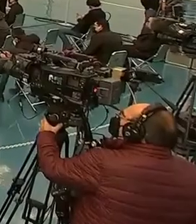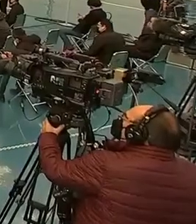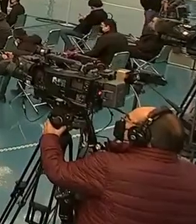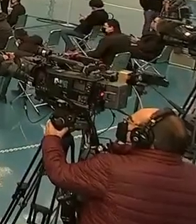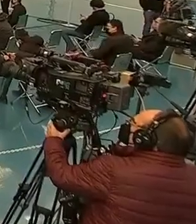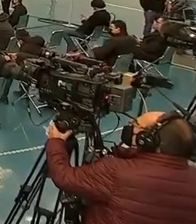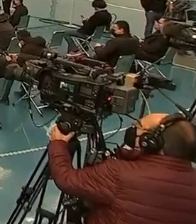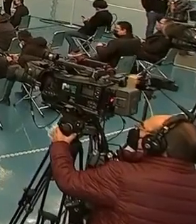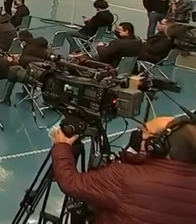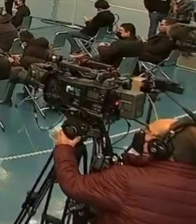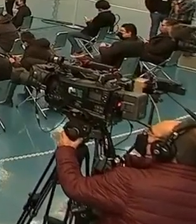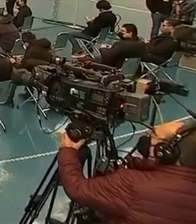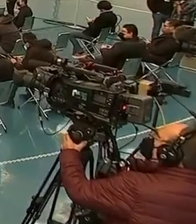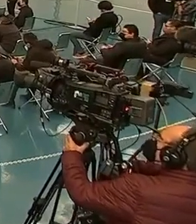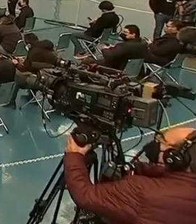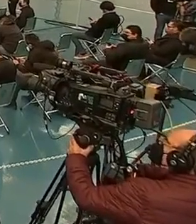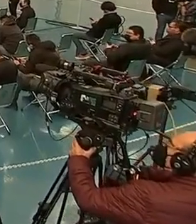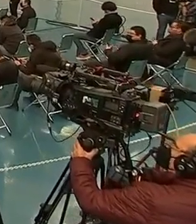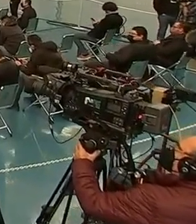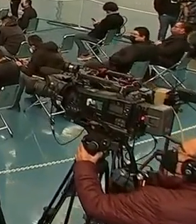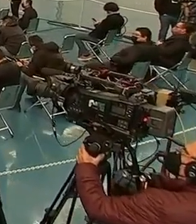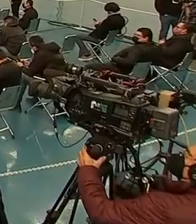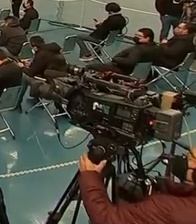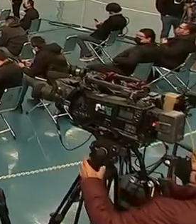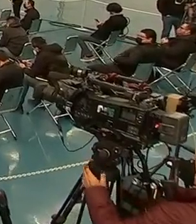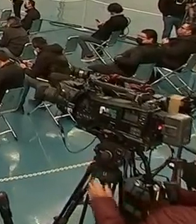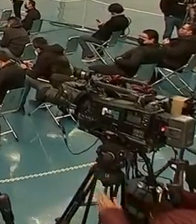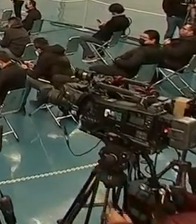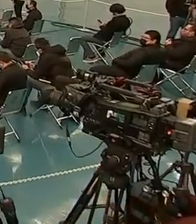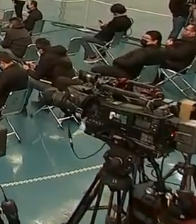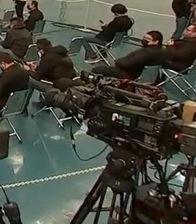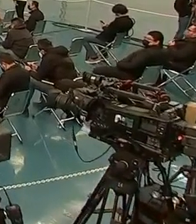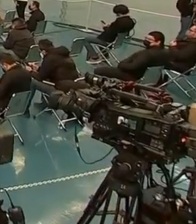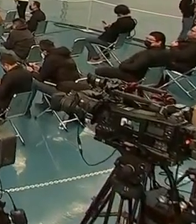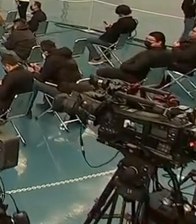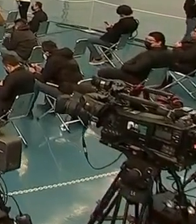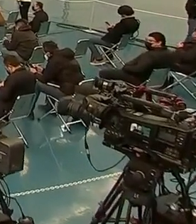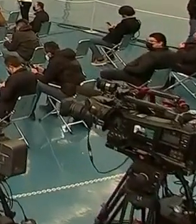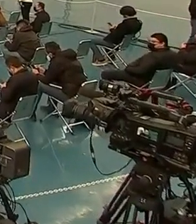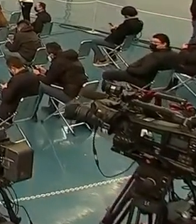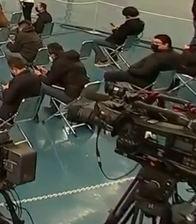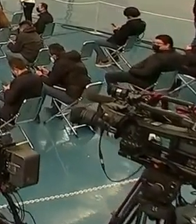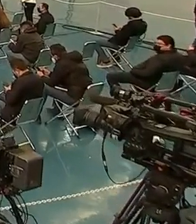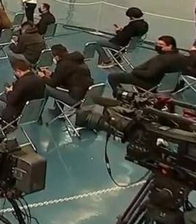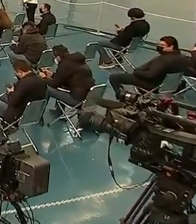Y vamos a seguir apoyando en todo.